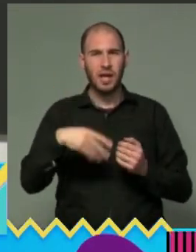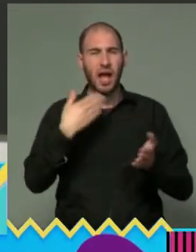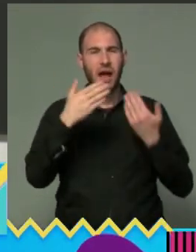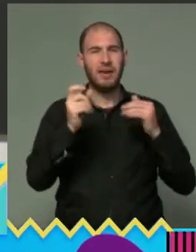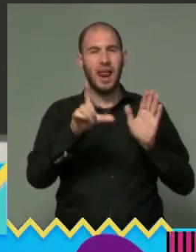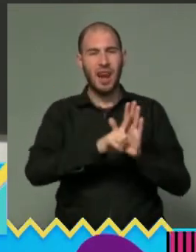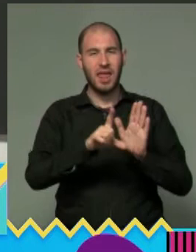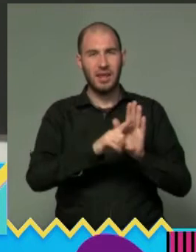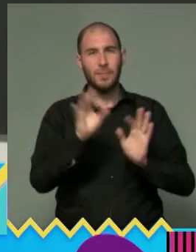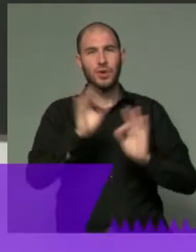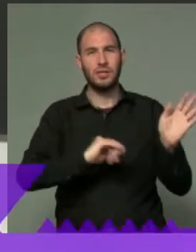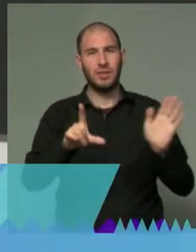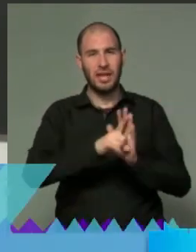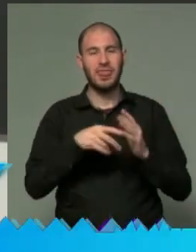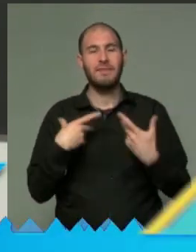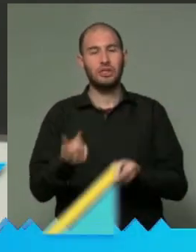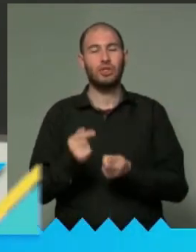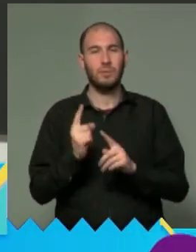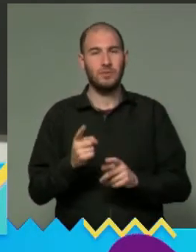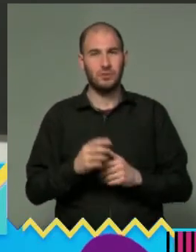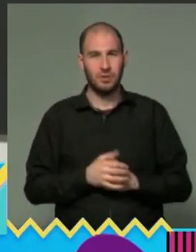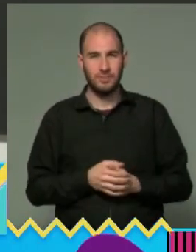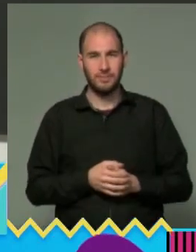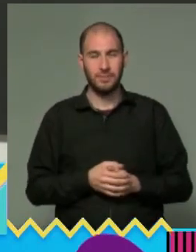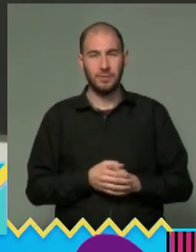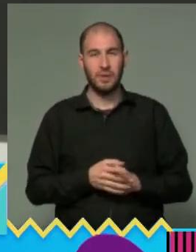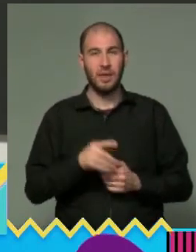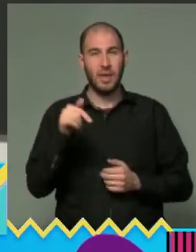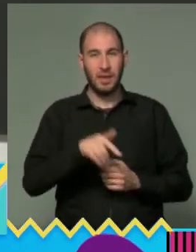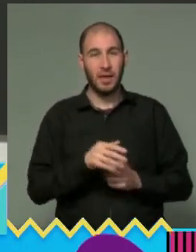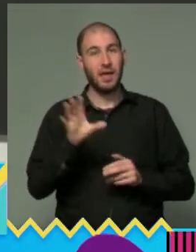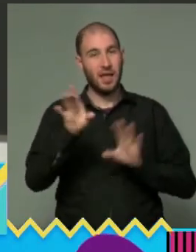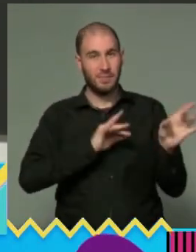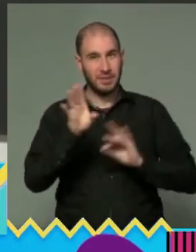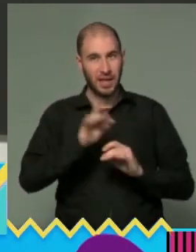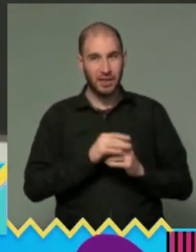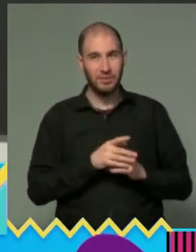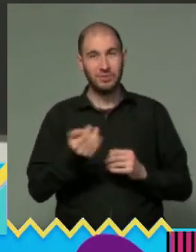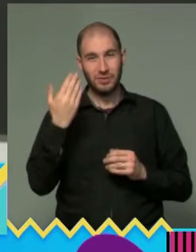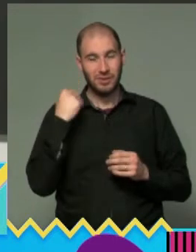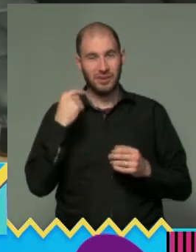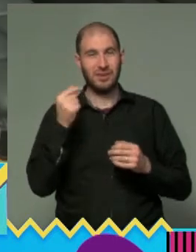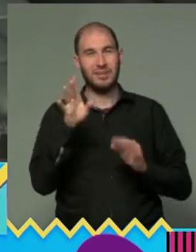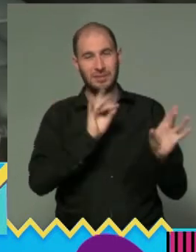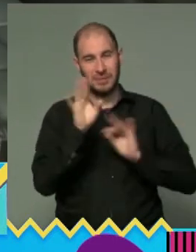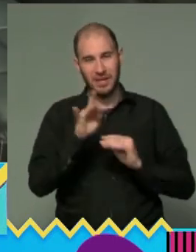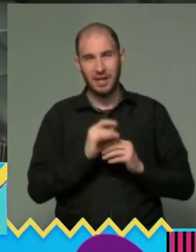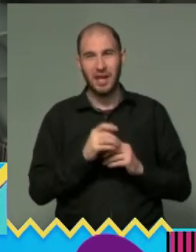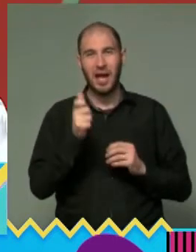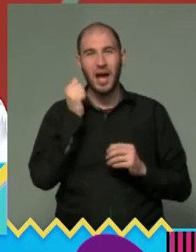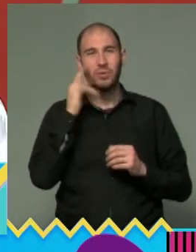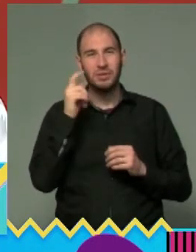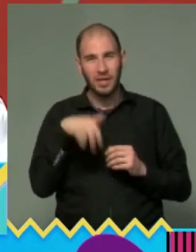de la ley, el proyecto de ley del defensor del docente. Para eso, bueno, estaban los invitados que habíamos pensado,